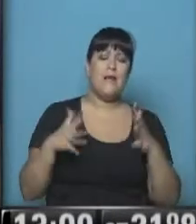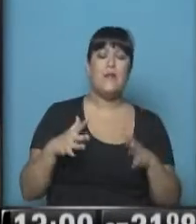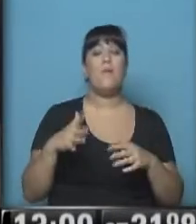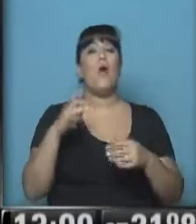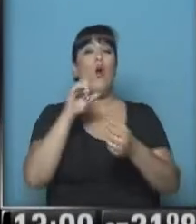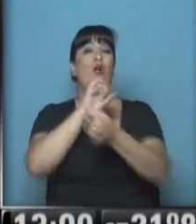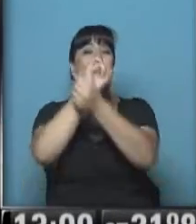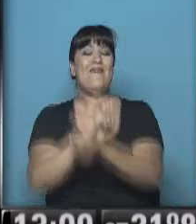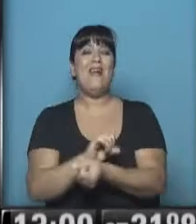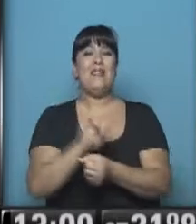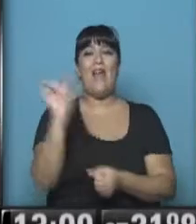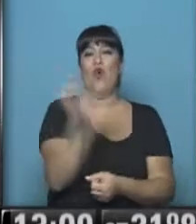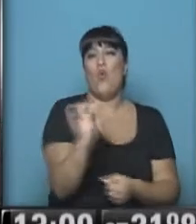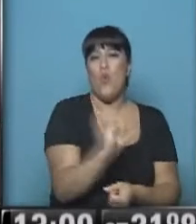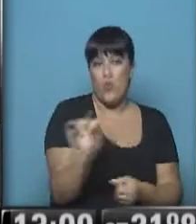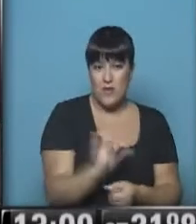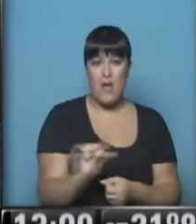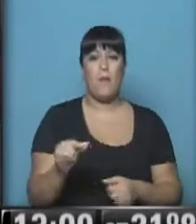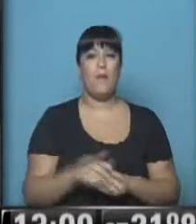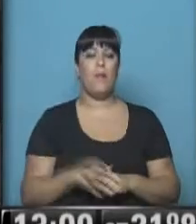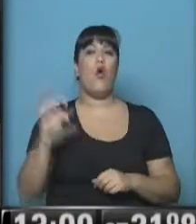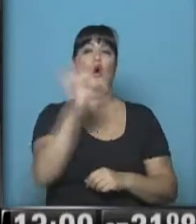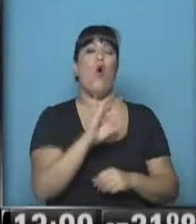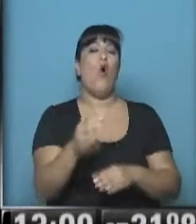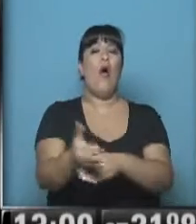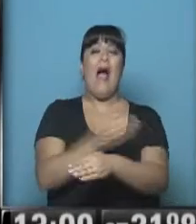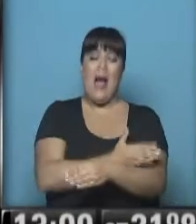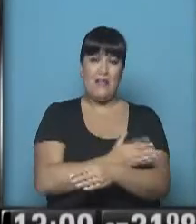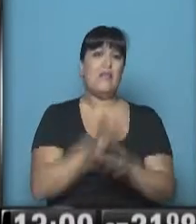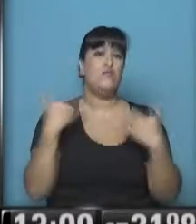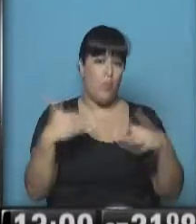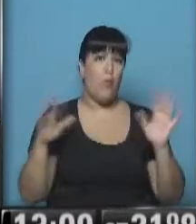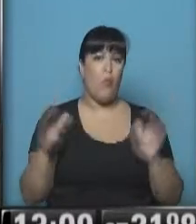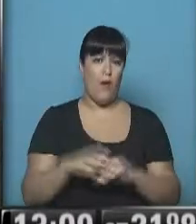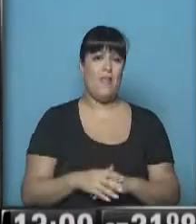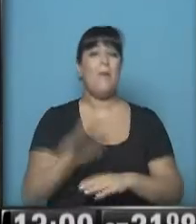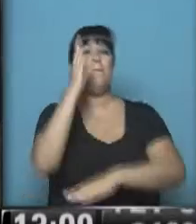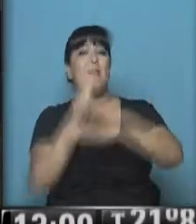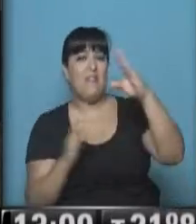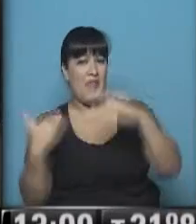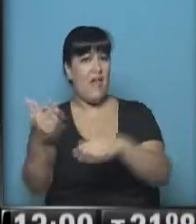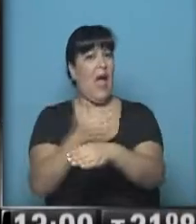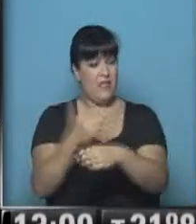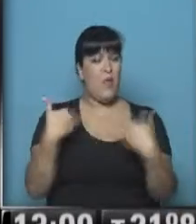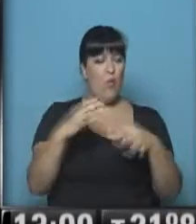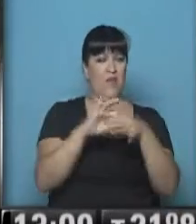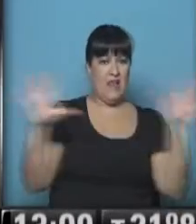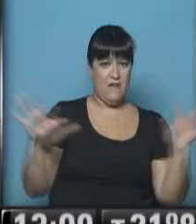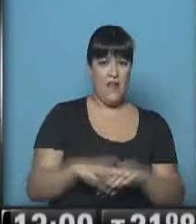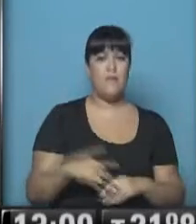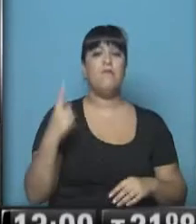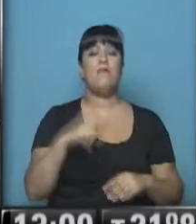condicional, después de cumplir las 2/3 partes de la condena, o salidas anticipadas luego de la mitad de la condena. ¿Qué dice la familia de las